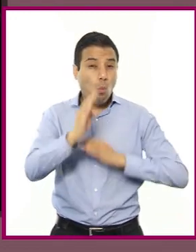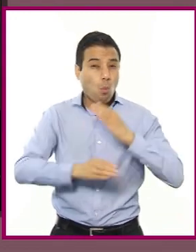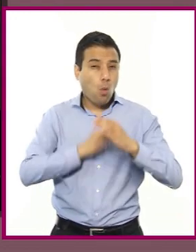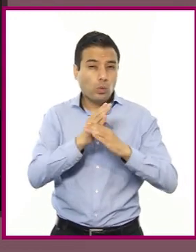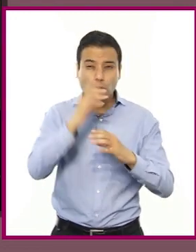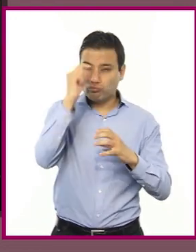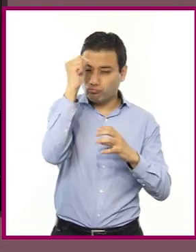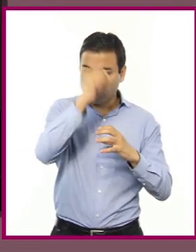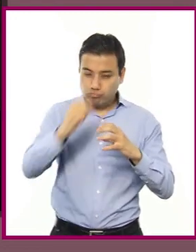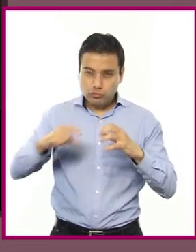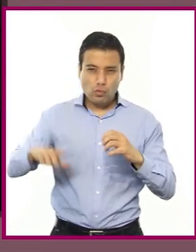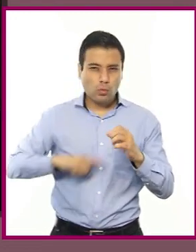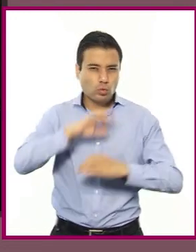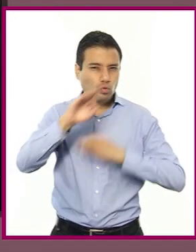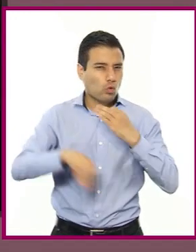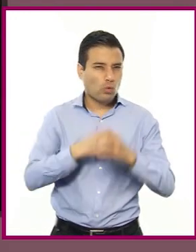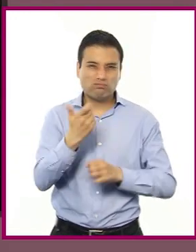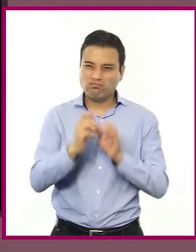general.